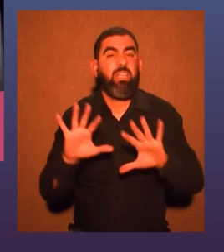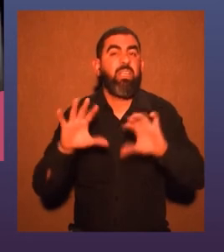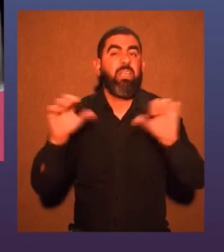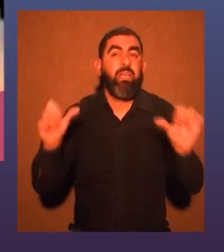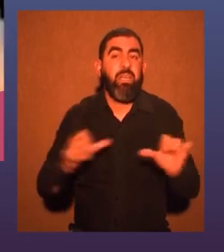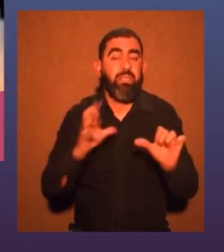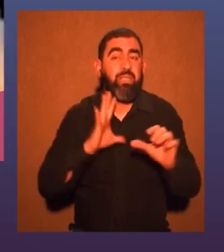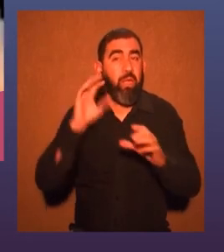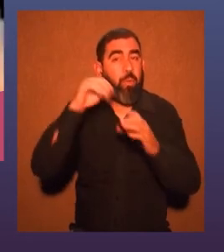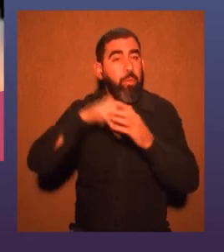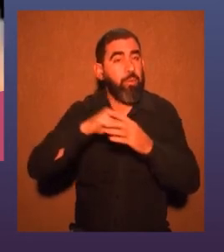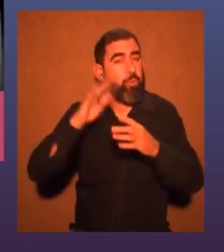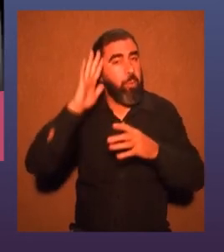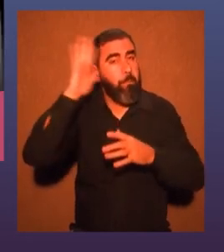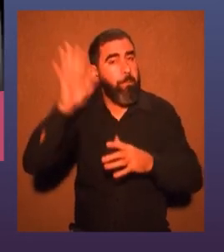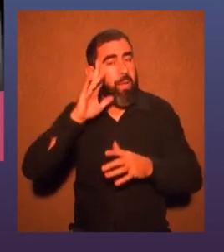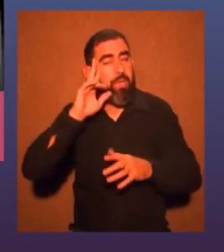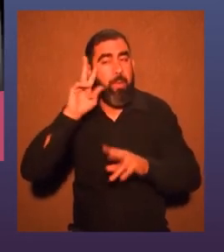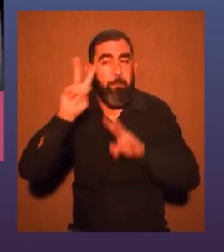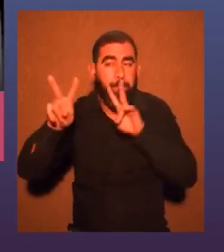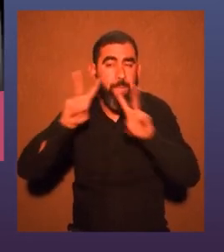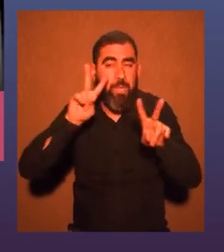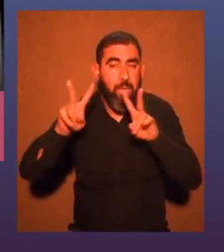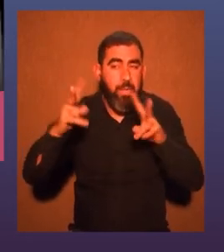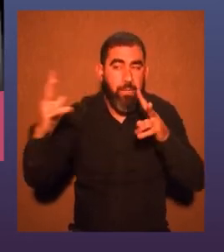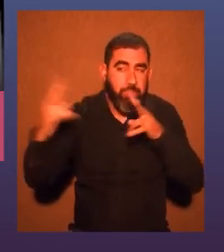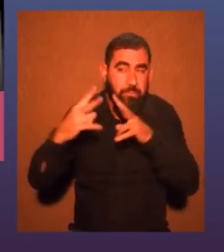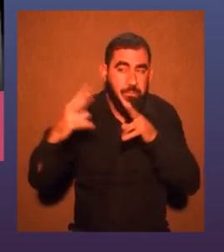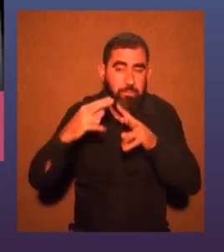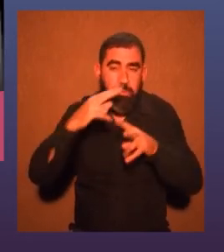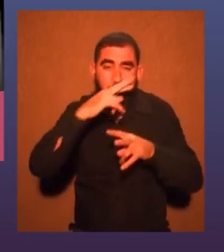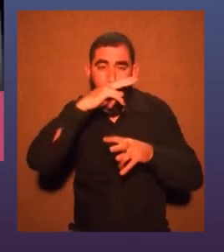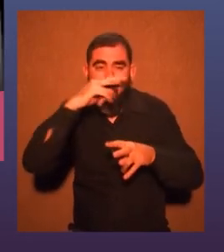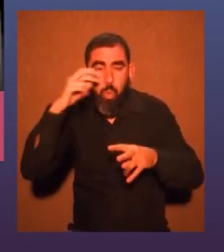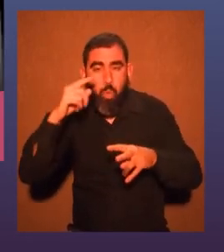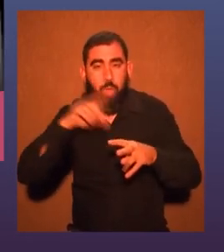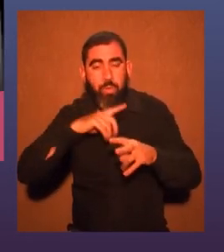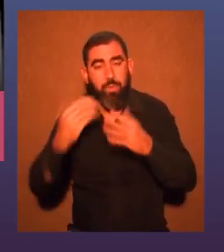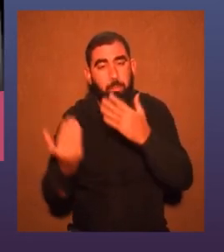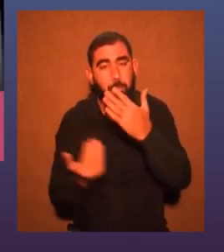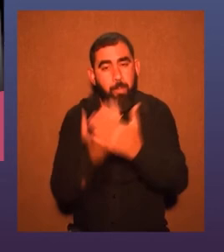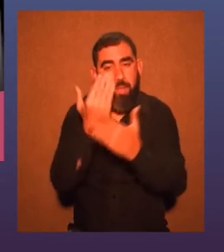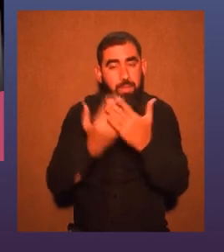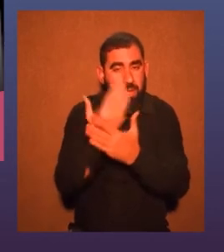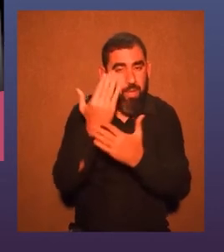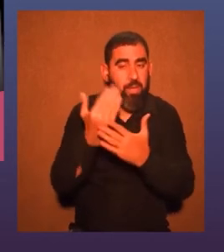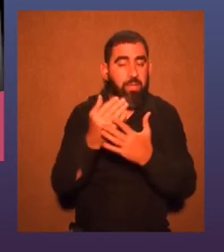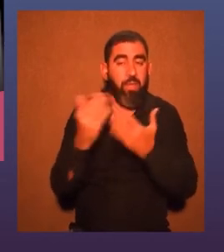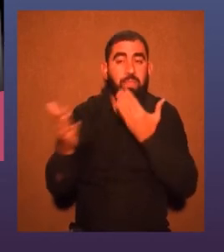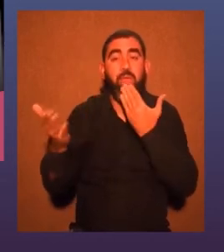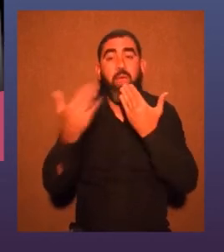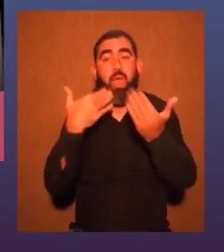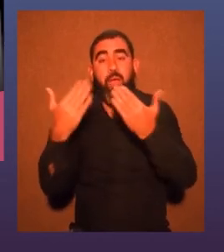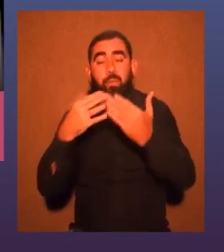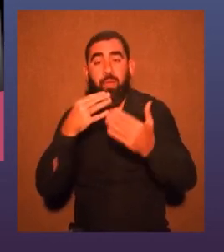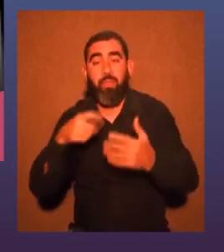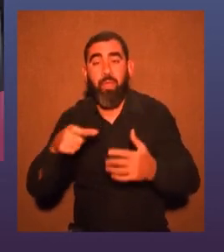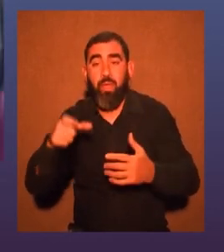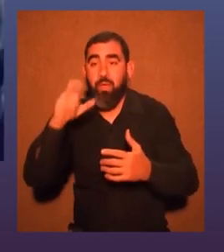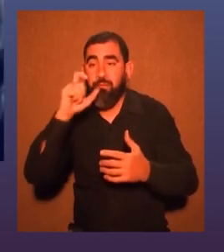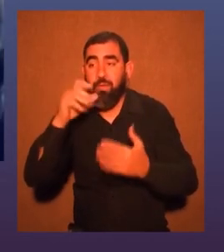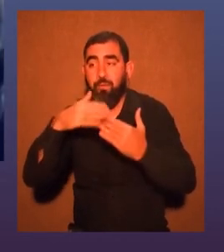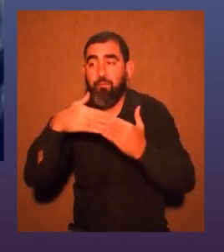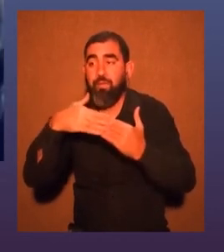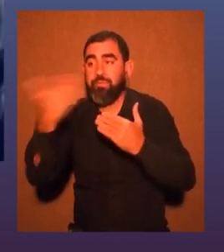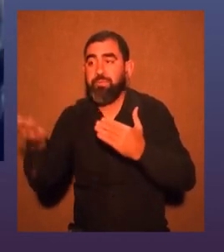teniendo, las miradas que se cruzó, los olores que sintió esa mañana, la charla del café con el